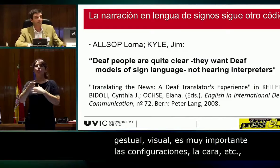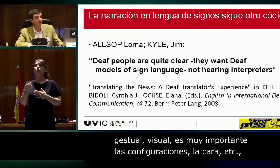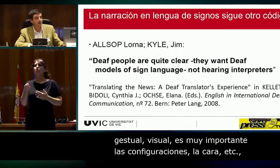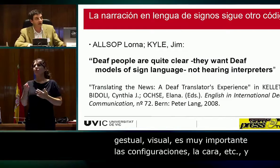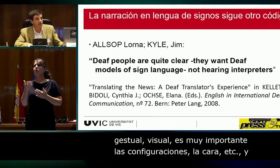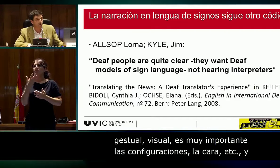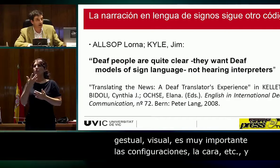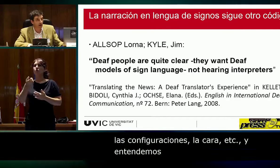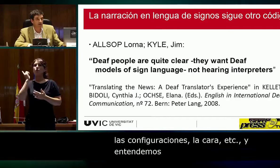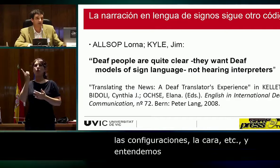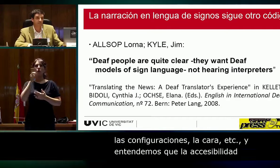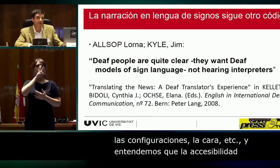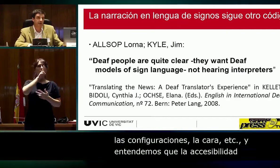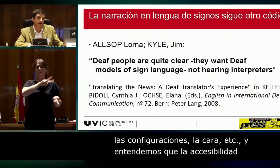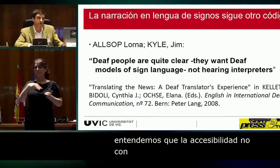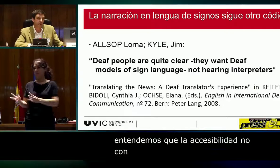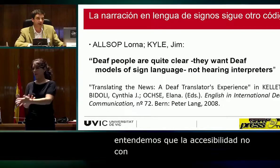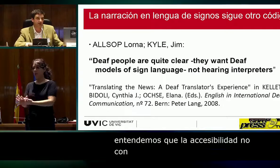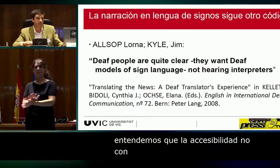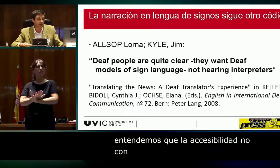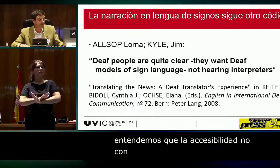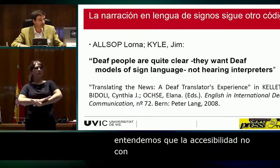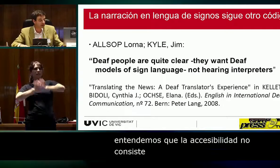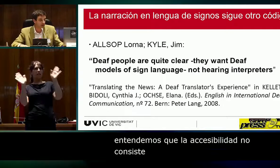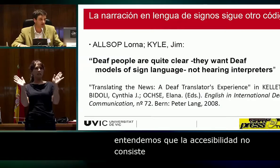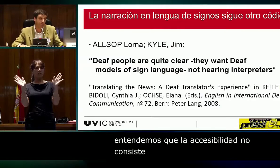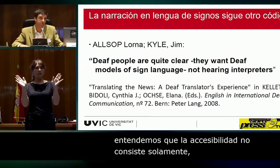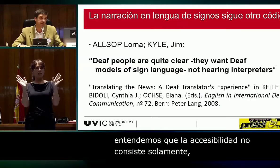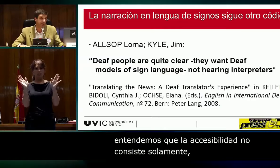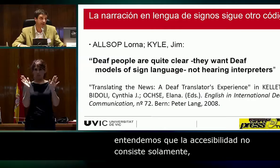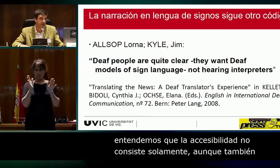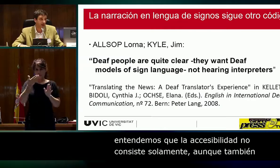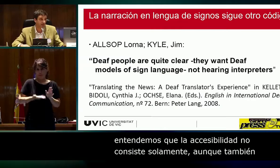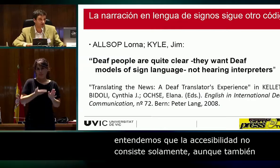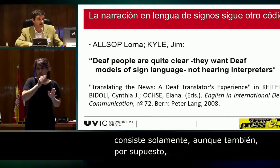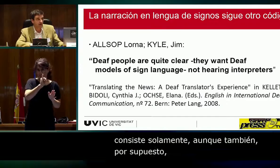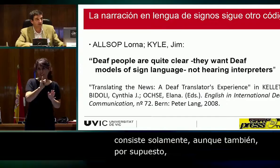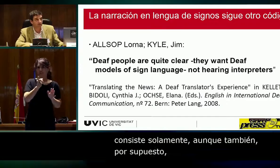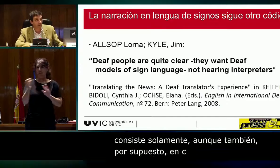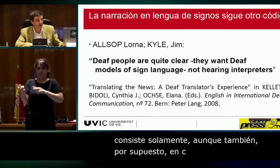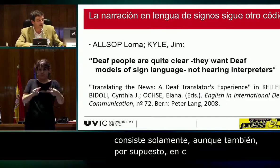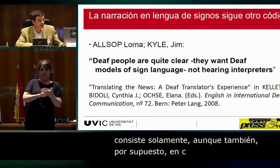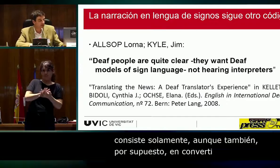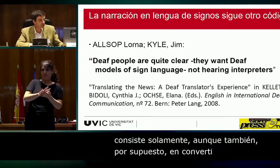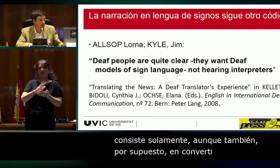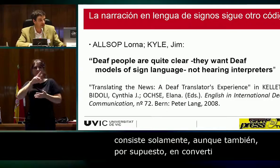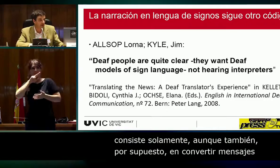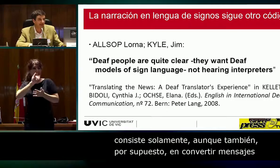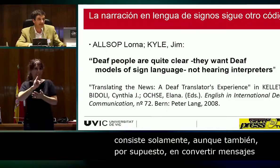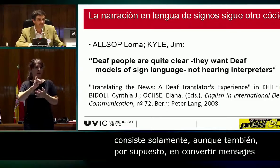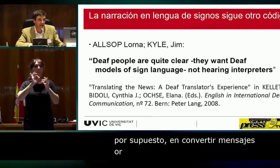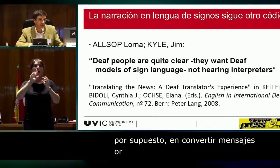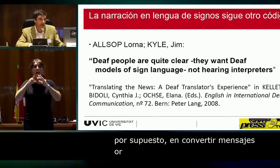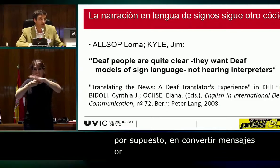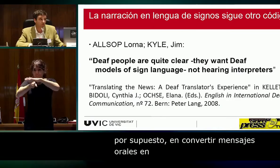convertir mensajes orales en mensajes escritos o en mensajes signados. La accesibilidad también consiste